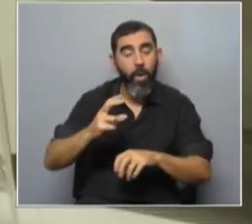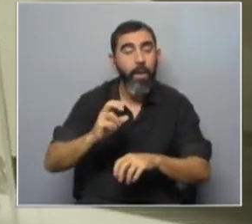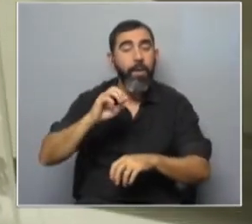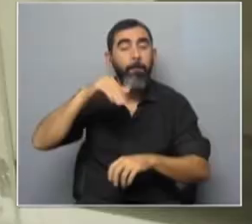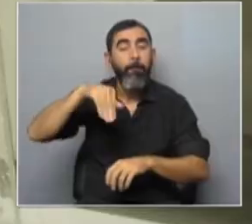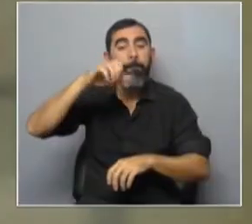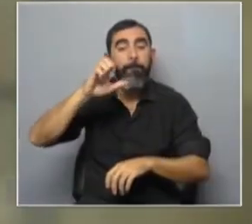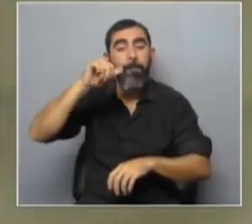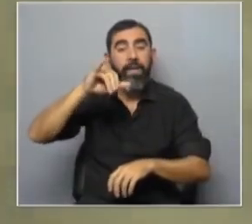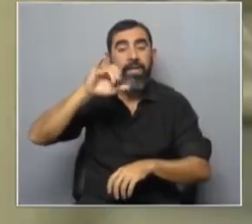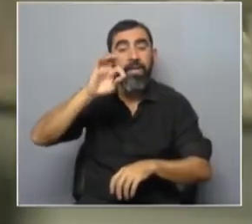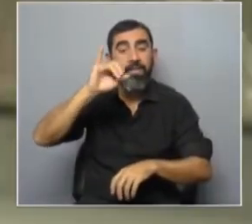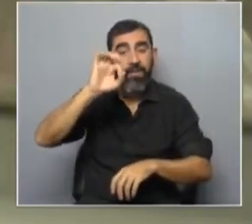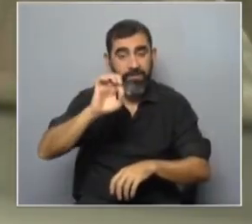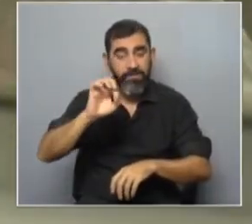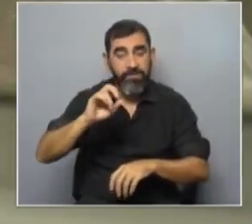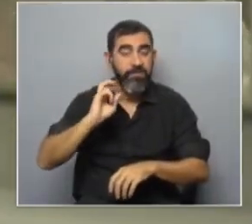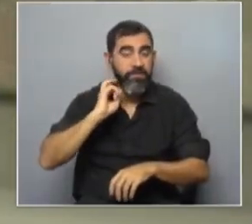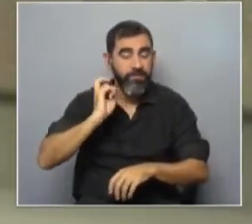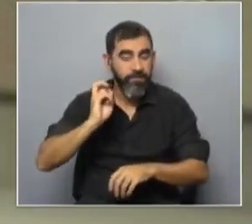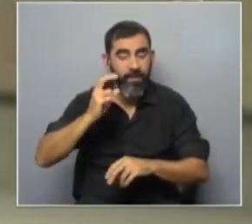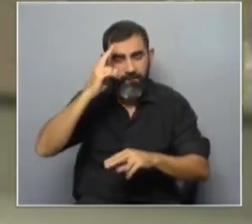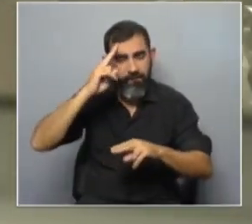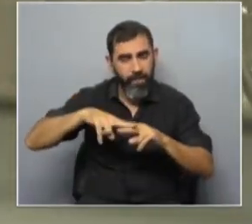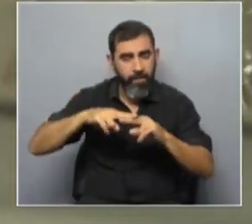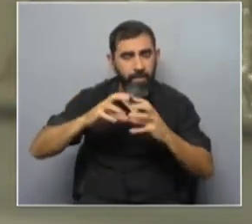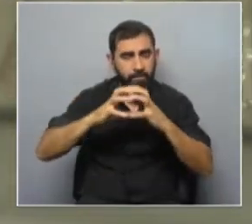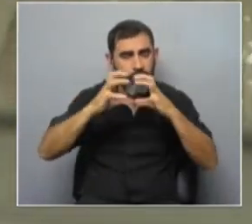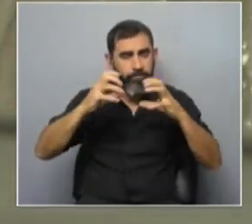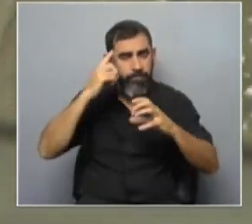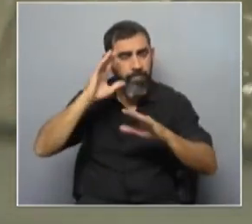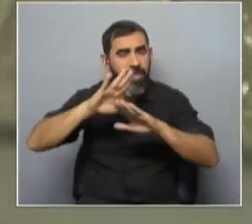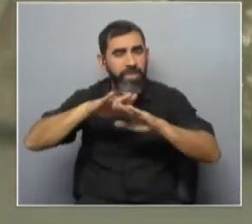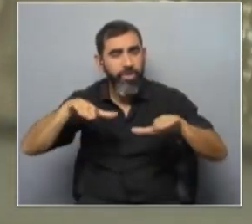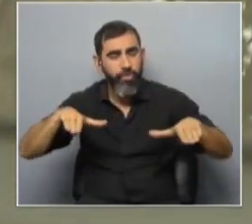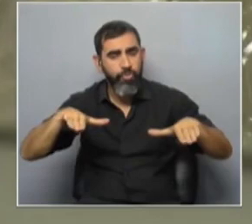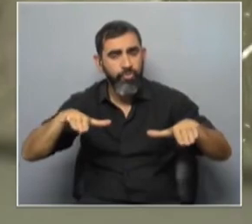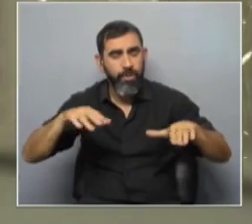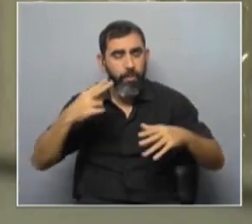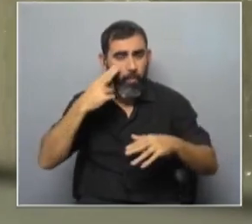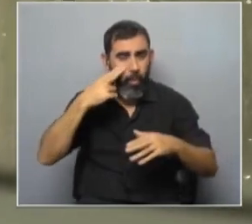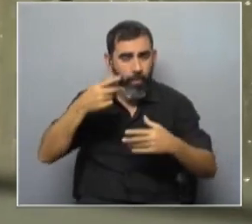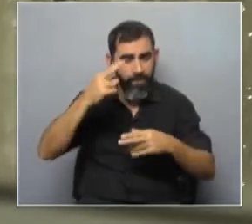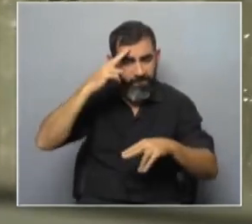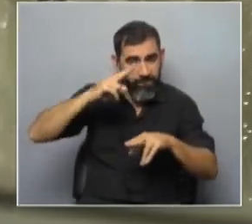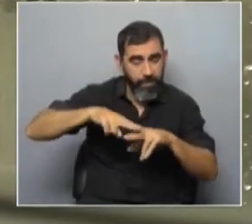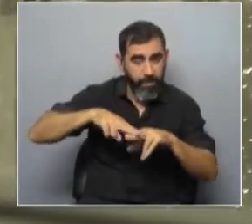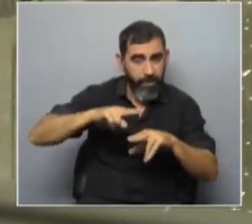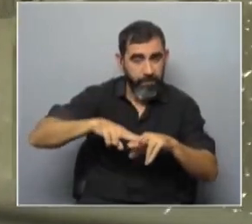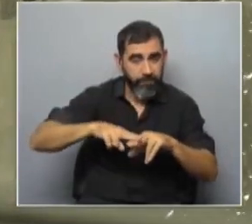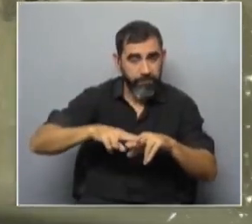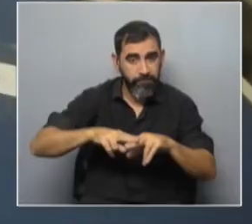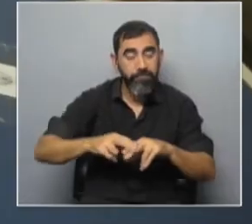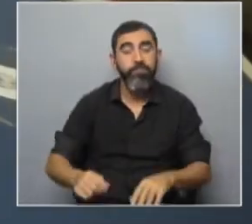meningitis y de encefalitis, estudiar los líquidos cefalorraquídeos de aquellos, sobre todo niños, que son afectados por estas enfermedades, para